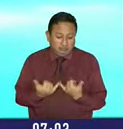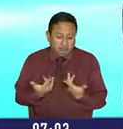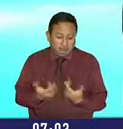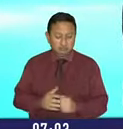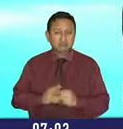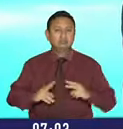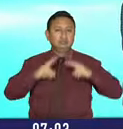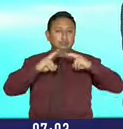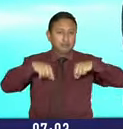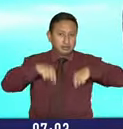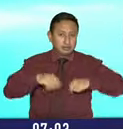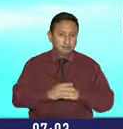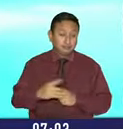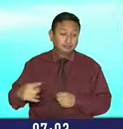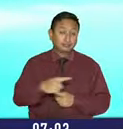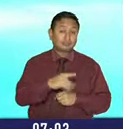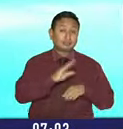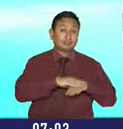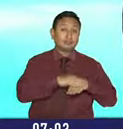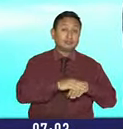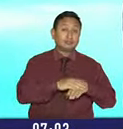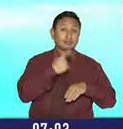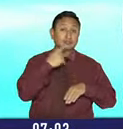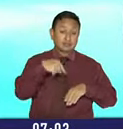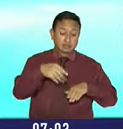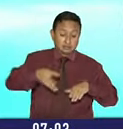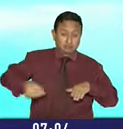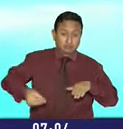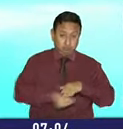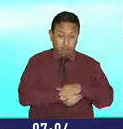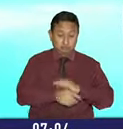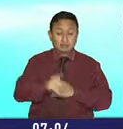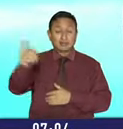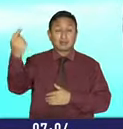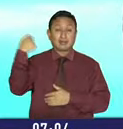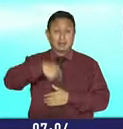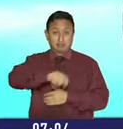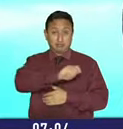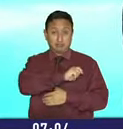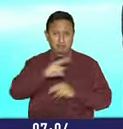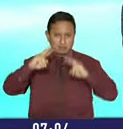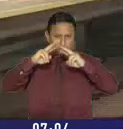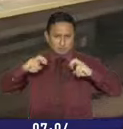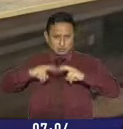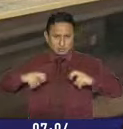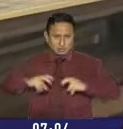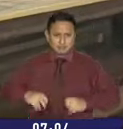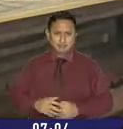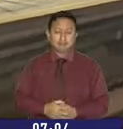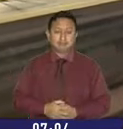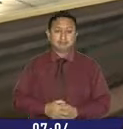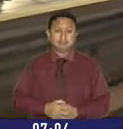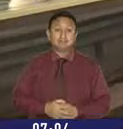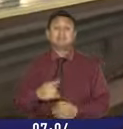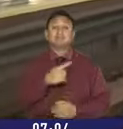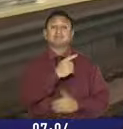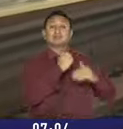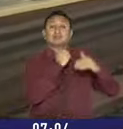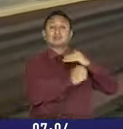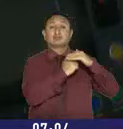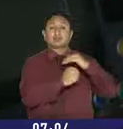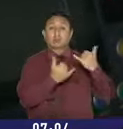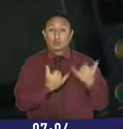que sigue la Fiscalía de España. A la empresa Metro de Quito le parece sospechoso que a momentos de iniciarse la fase